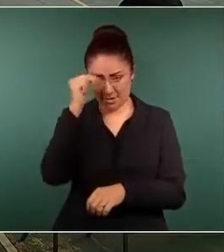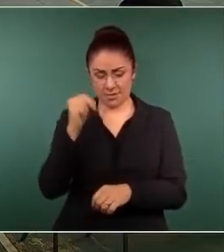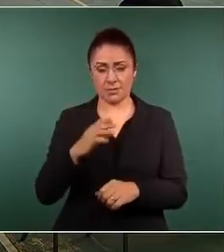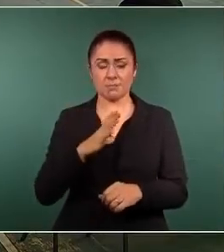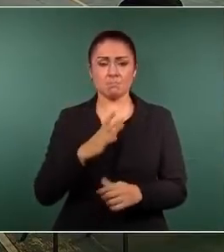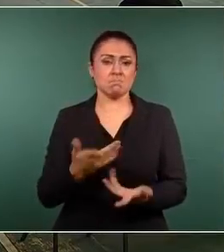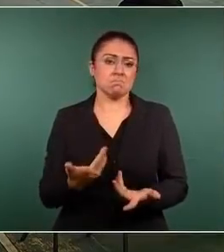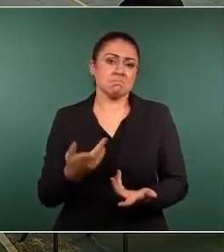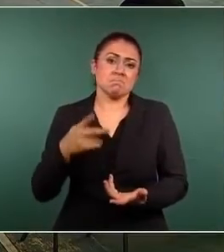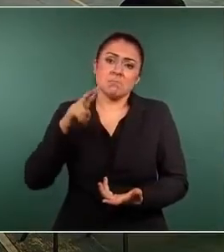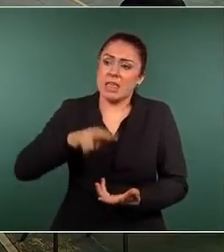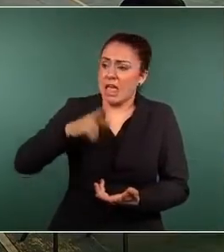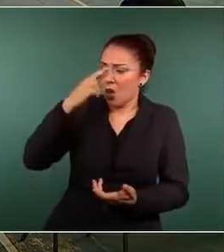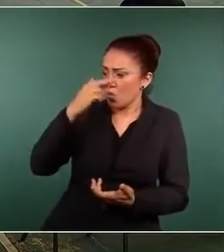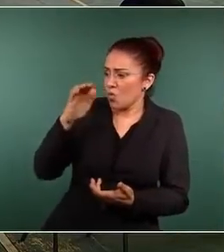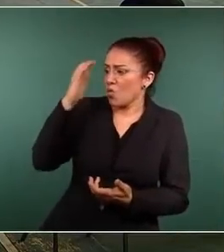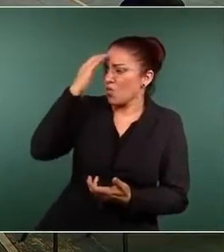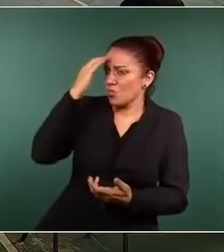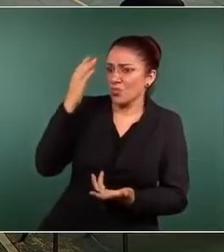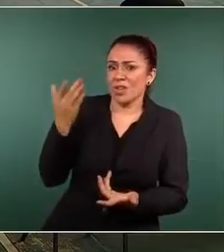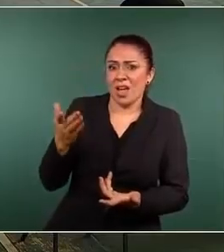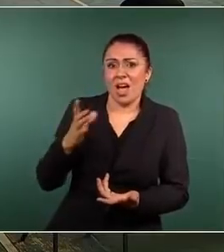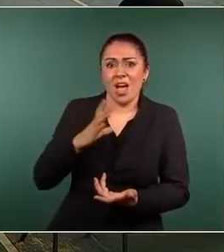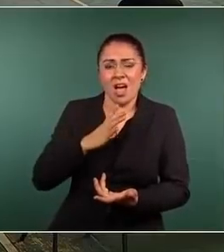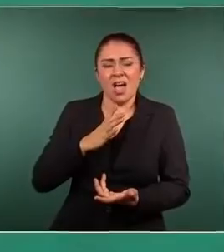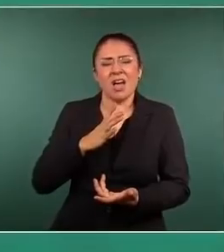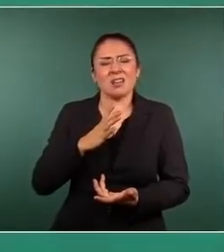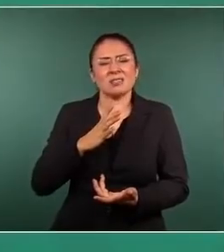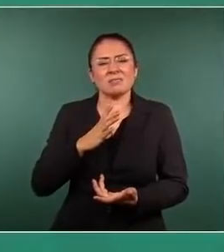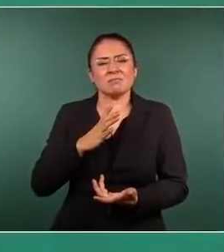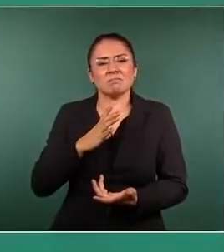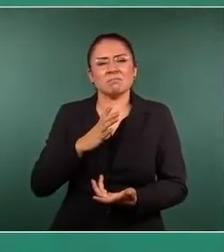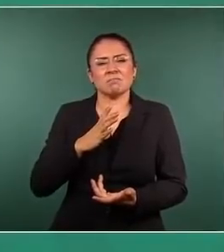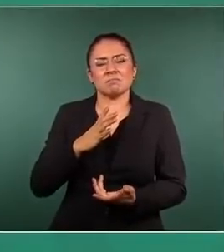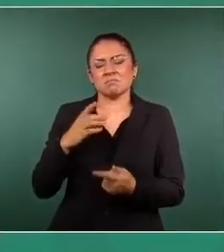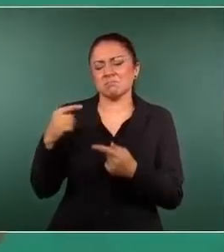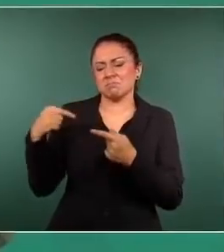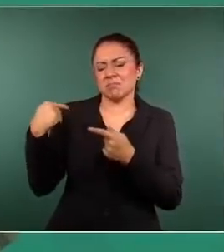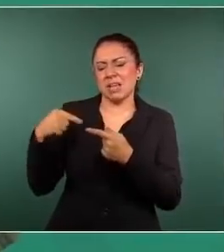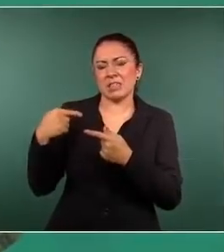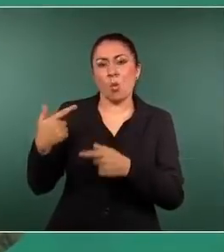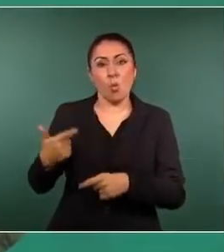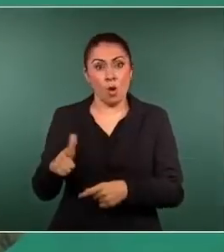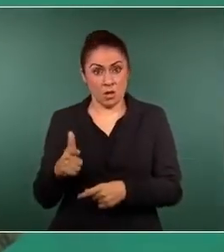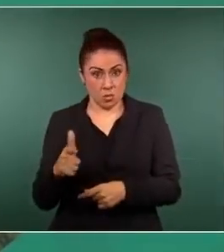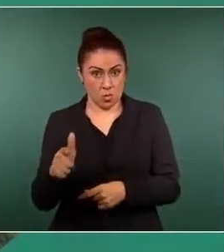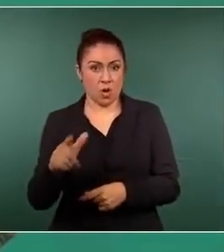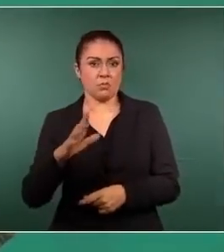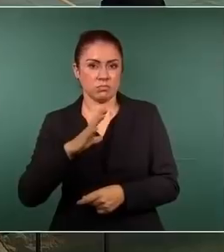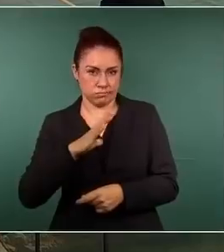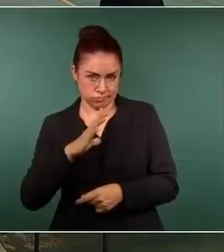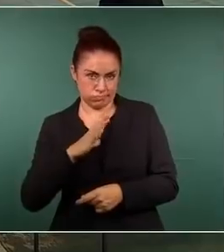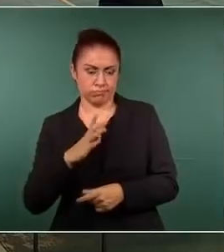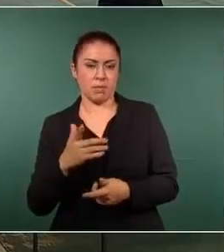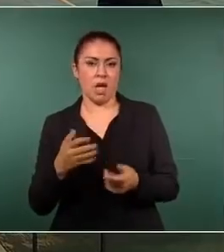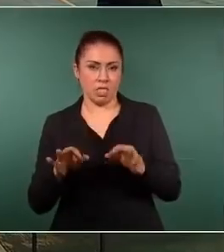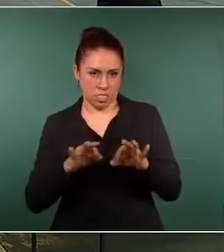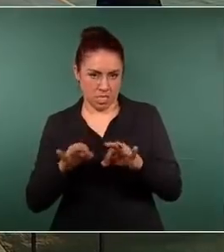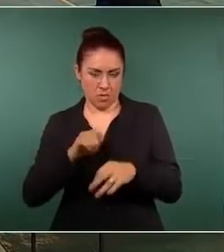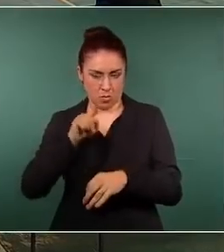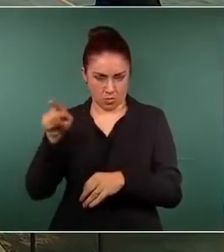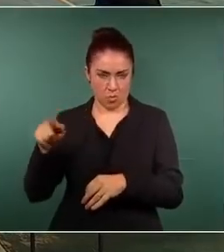de conocimiento informar sobre la situación de la operación que se tuvo en guanajuato la que sigue por favor